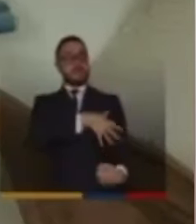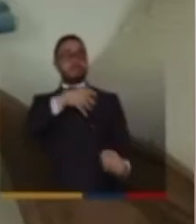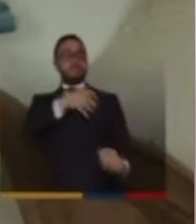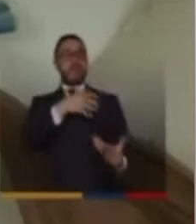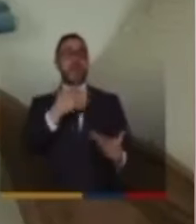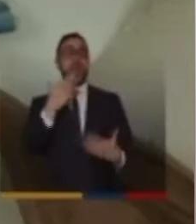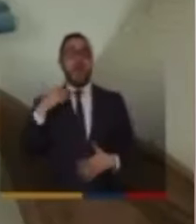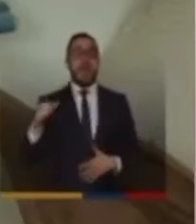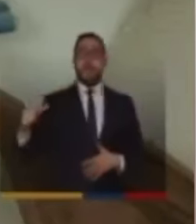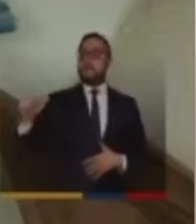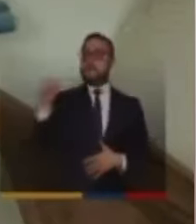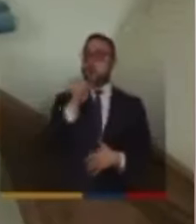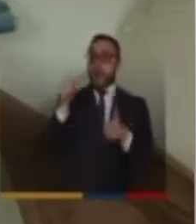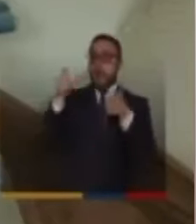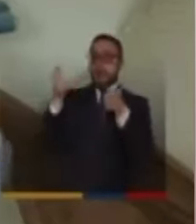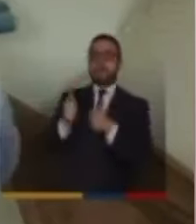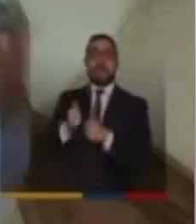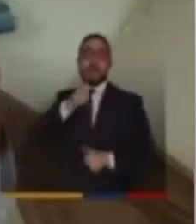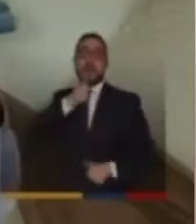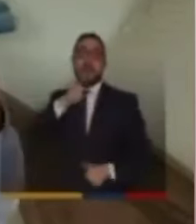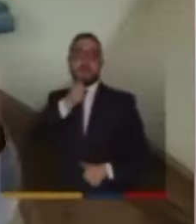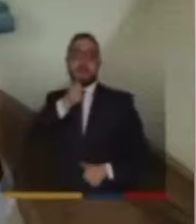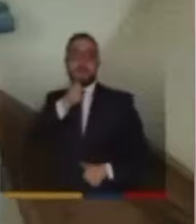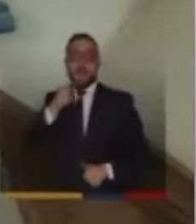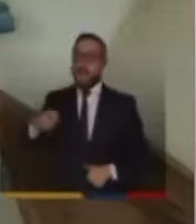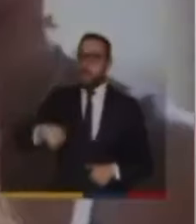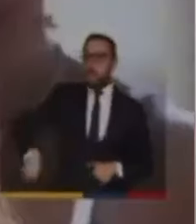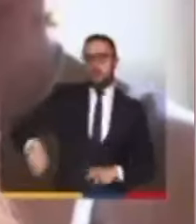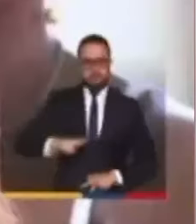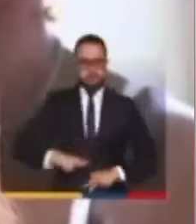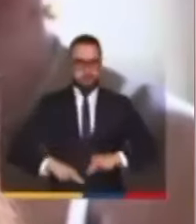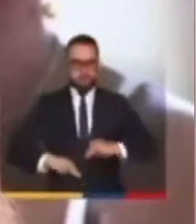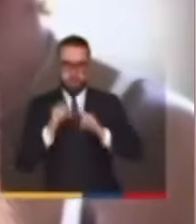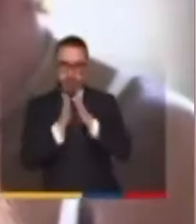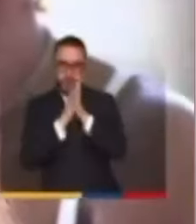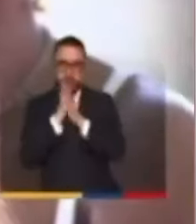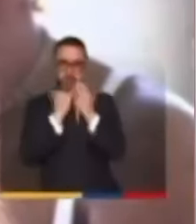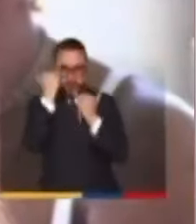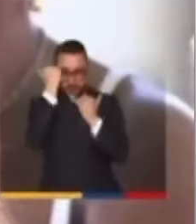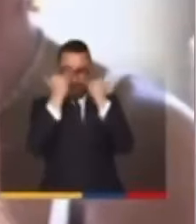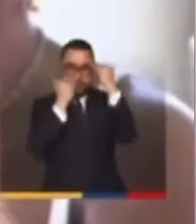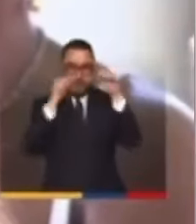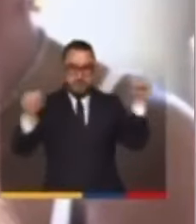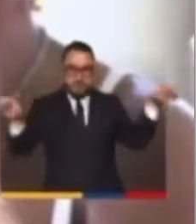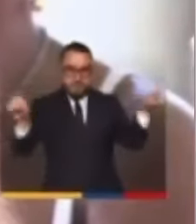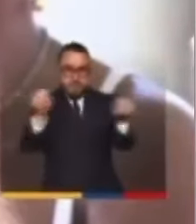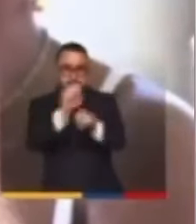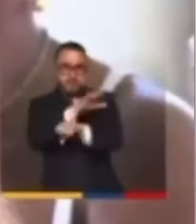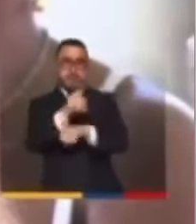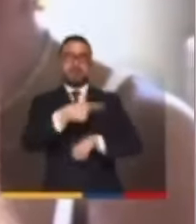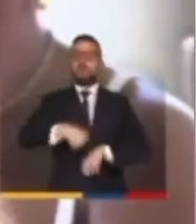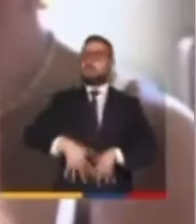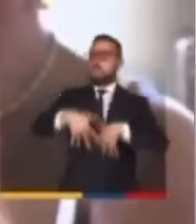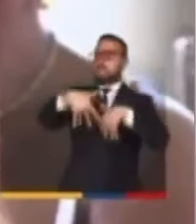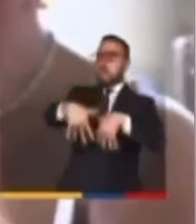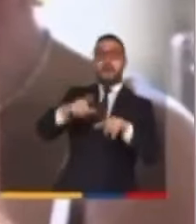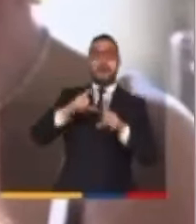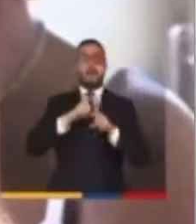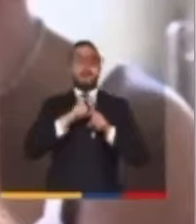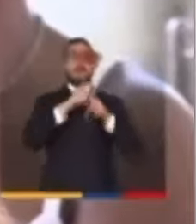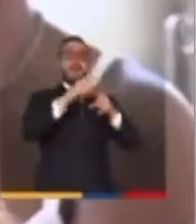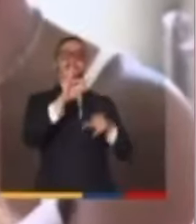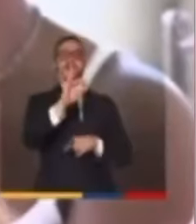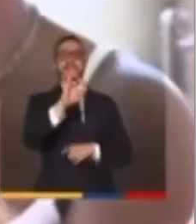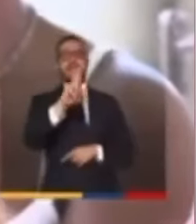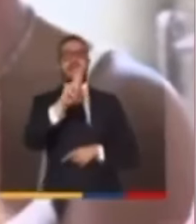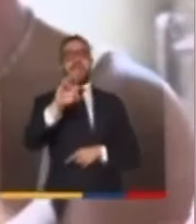muy confrontativo, ya está entrando en un poquito de ira y quiere confrontar, claramente quiere confrontar. Y